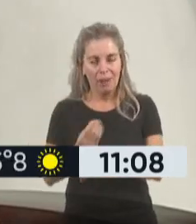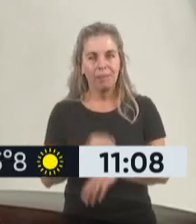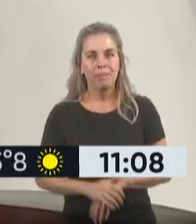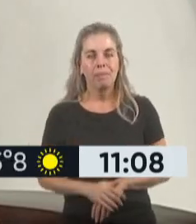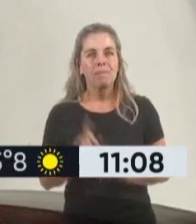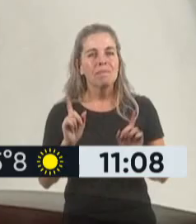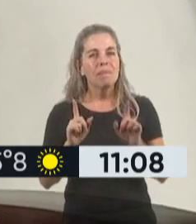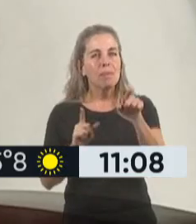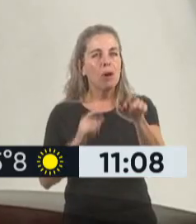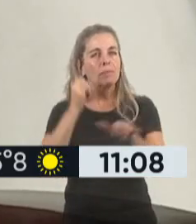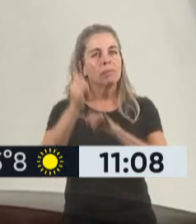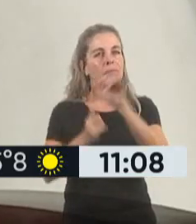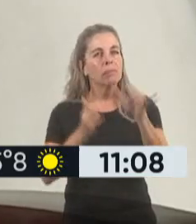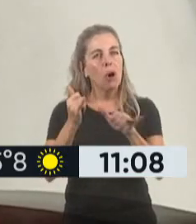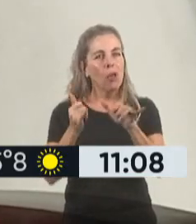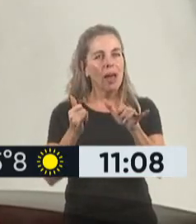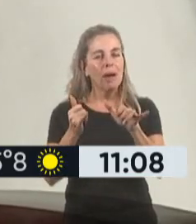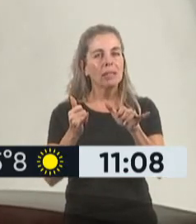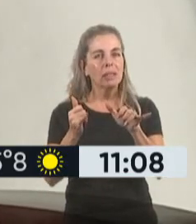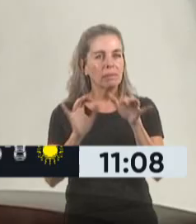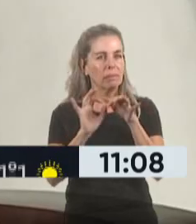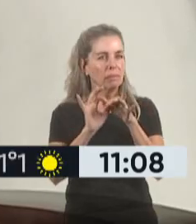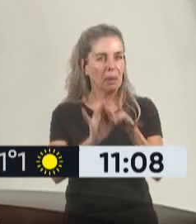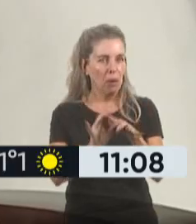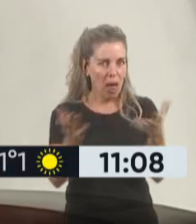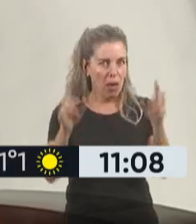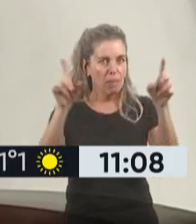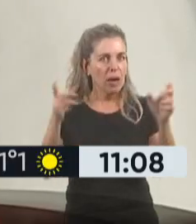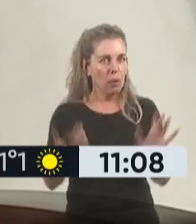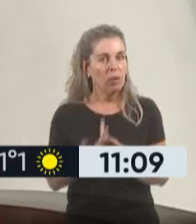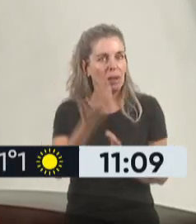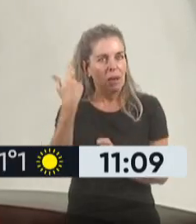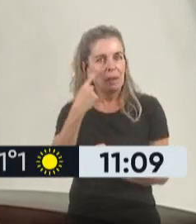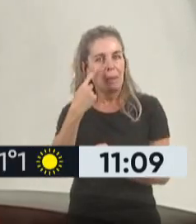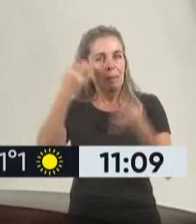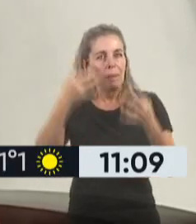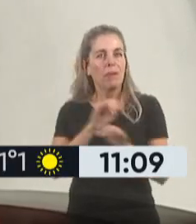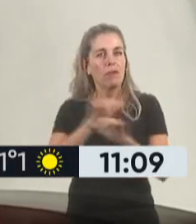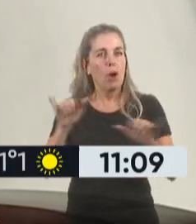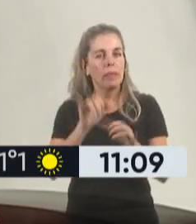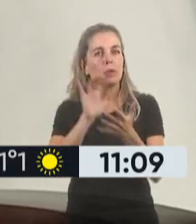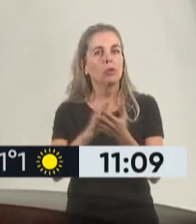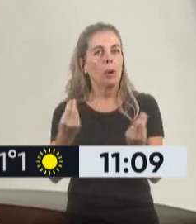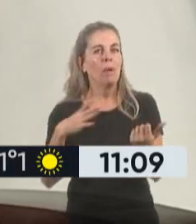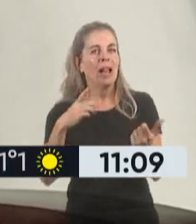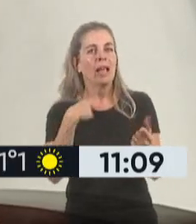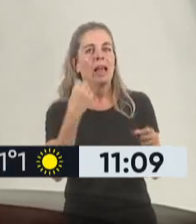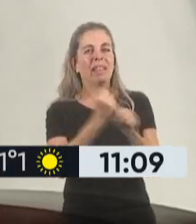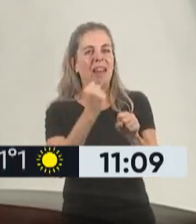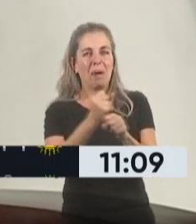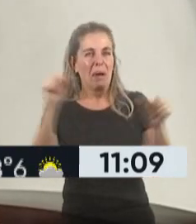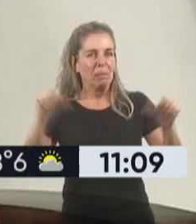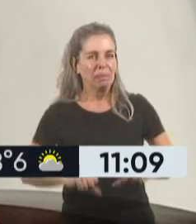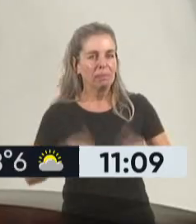lo que decías en la introducción, en el primer tramo, ayer se conocieron las cifras de desempleo a nivel